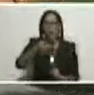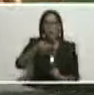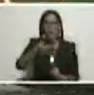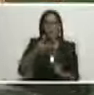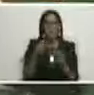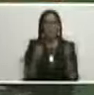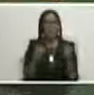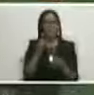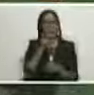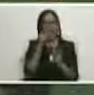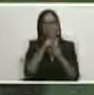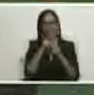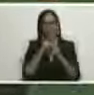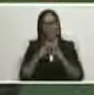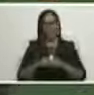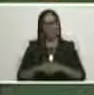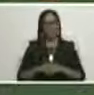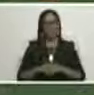muchas palabras.